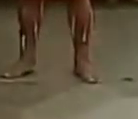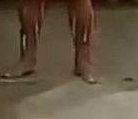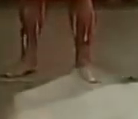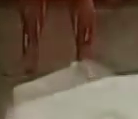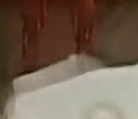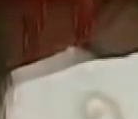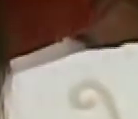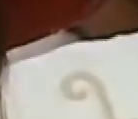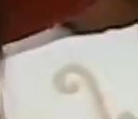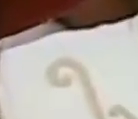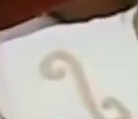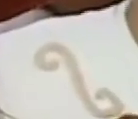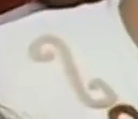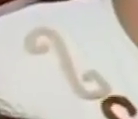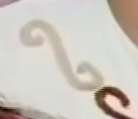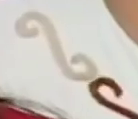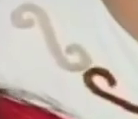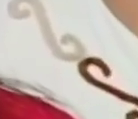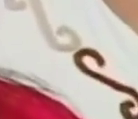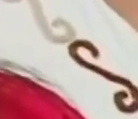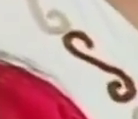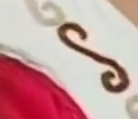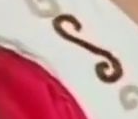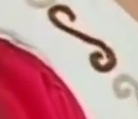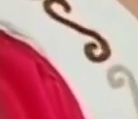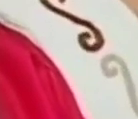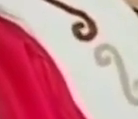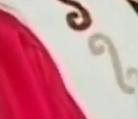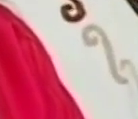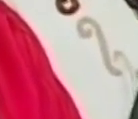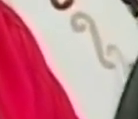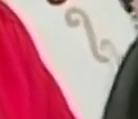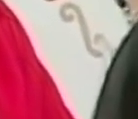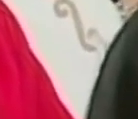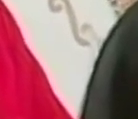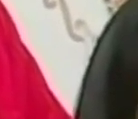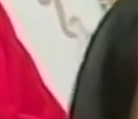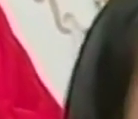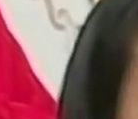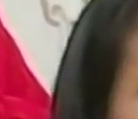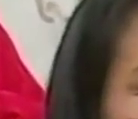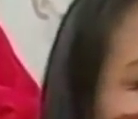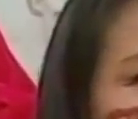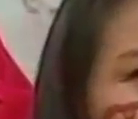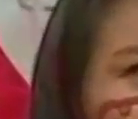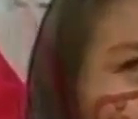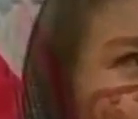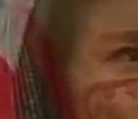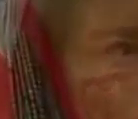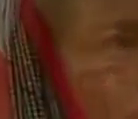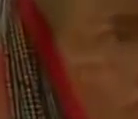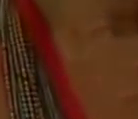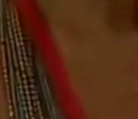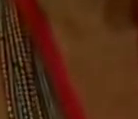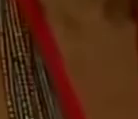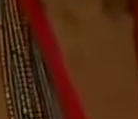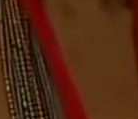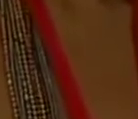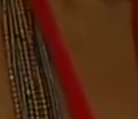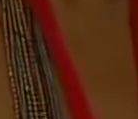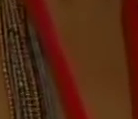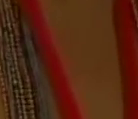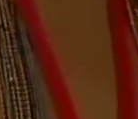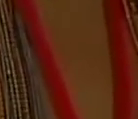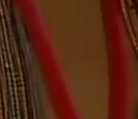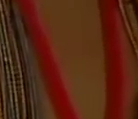todo el señor presidente y para usted, señora ministra Loa Núñez, y para todo su gabinete, darle la buena vibra con este ritual que